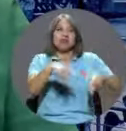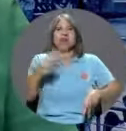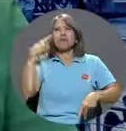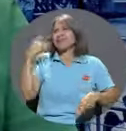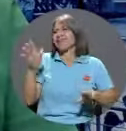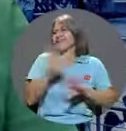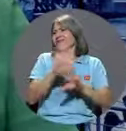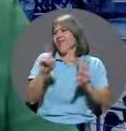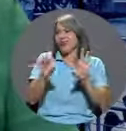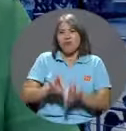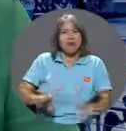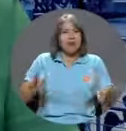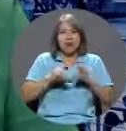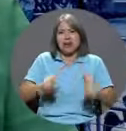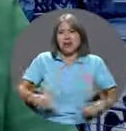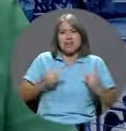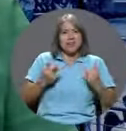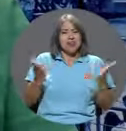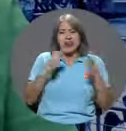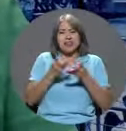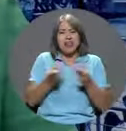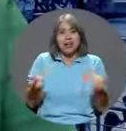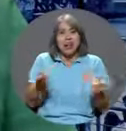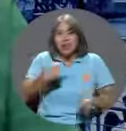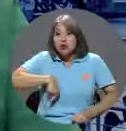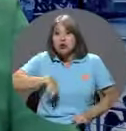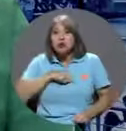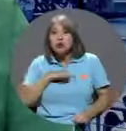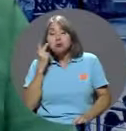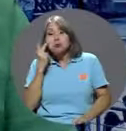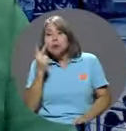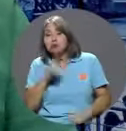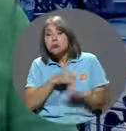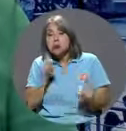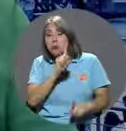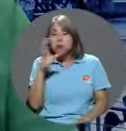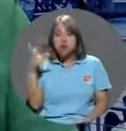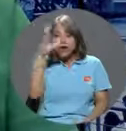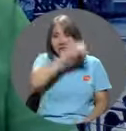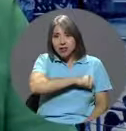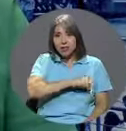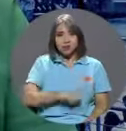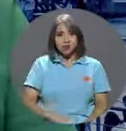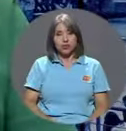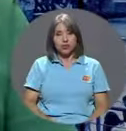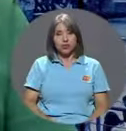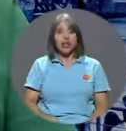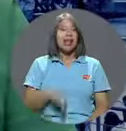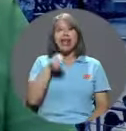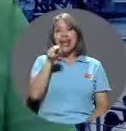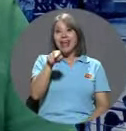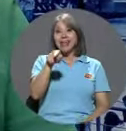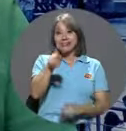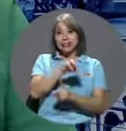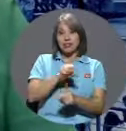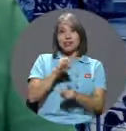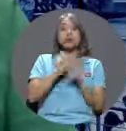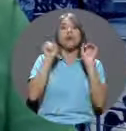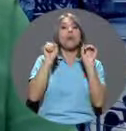que no vale la pena vivir, que no tiene salida, y no lo sabemos. Por eso el énfasis está en que este es un